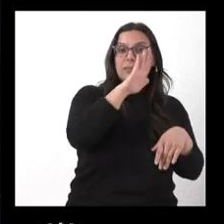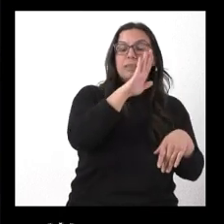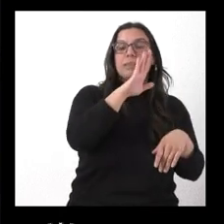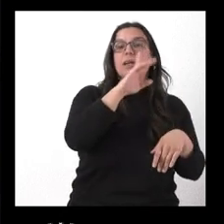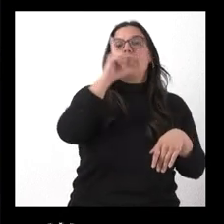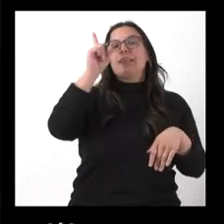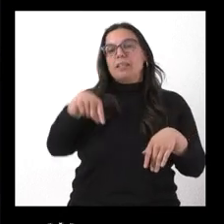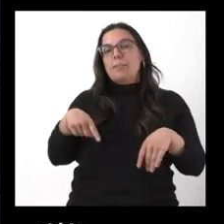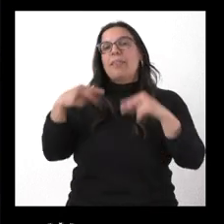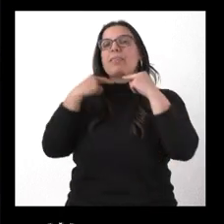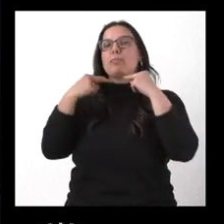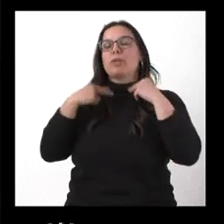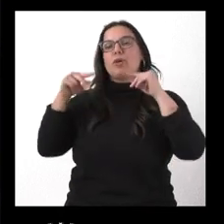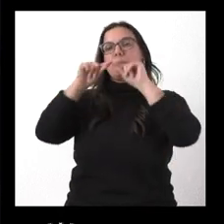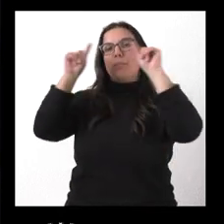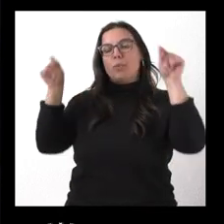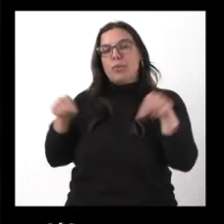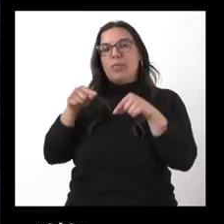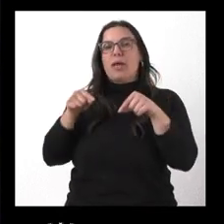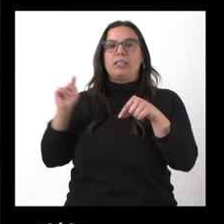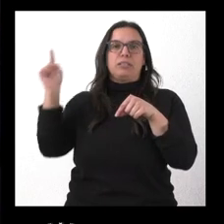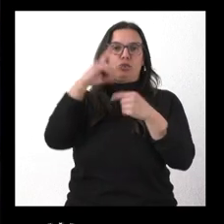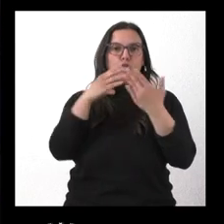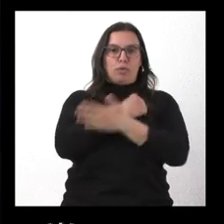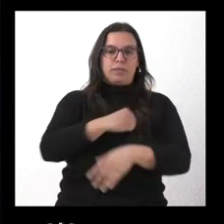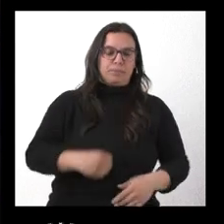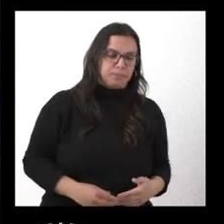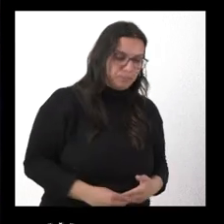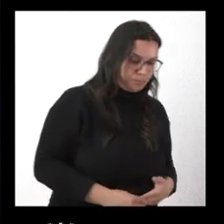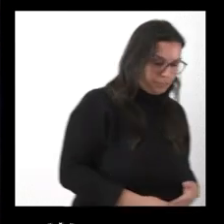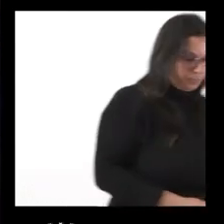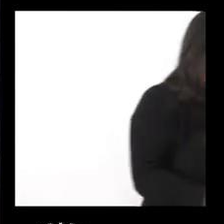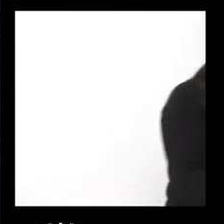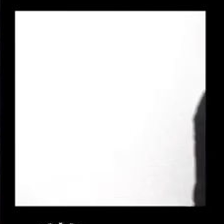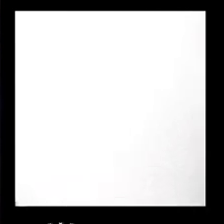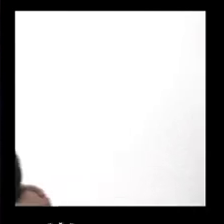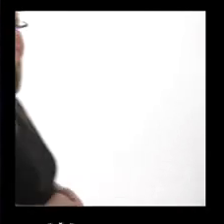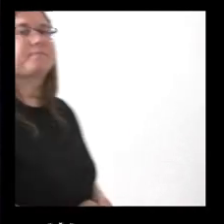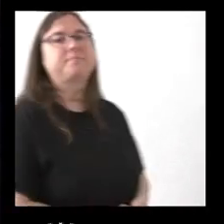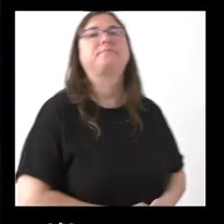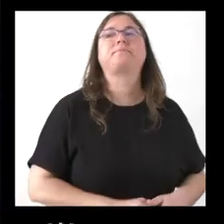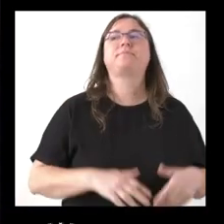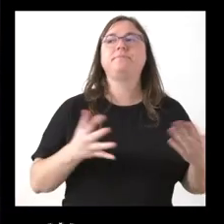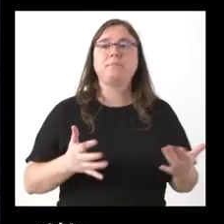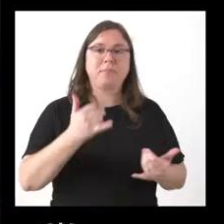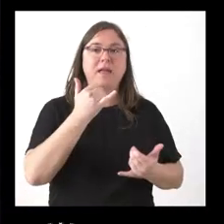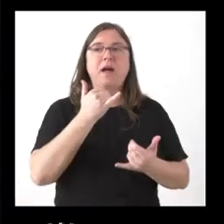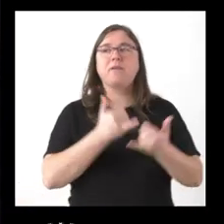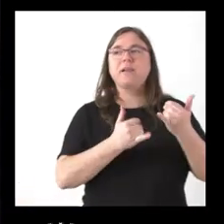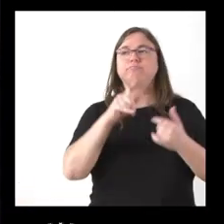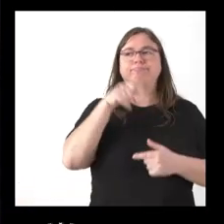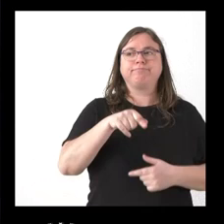aquellas diputaciones y las diputaciones provinciales por tanto lo que acabamos de conocer